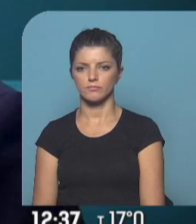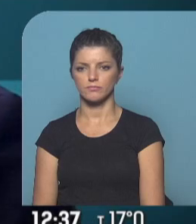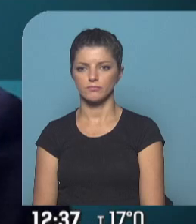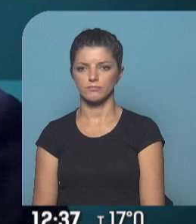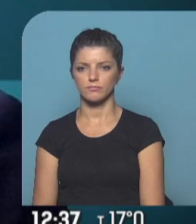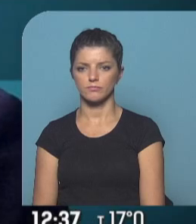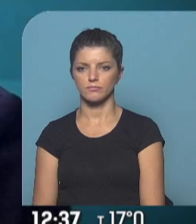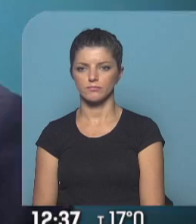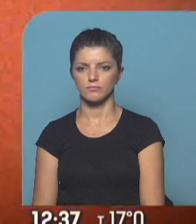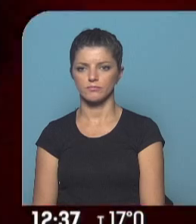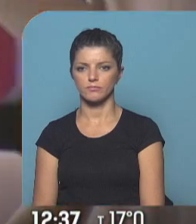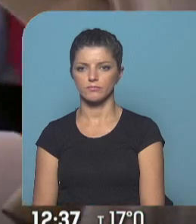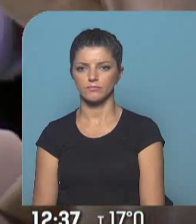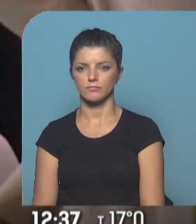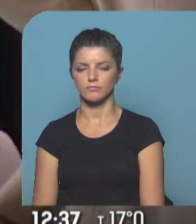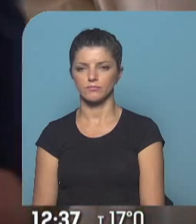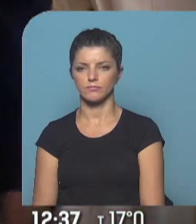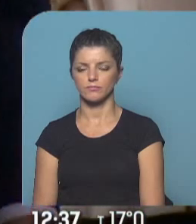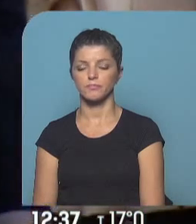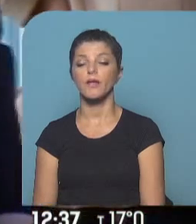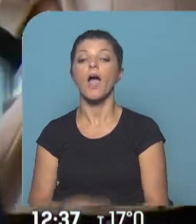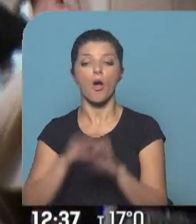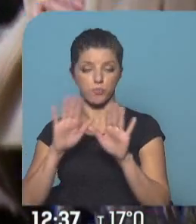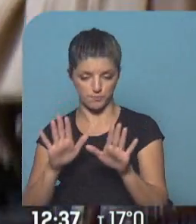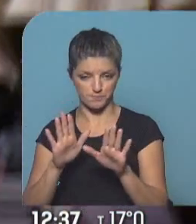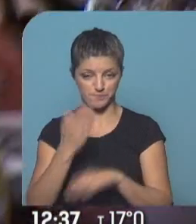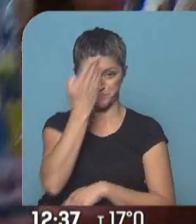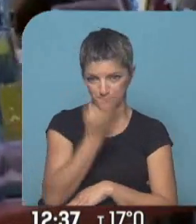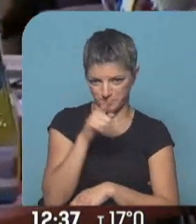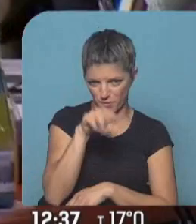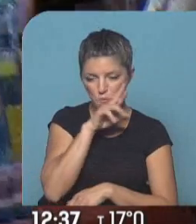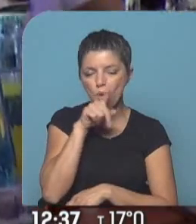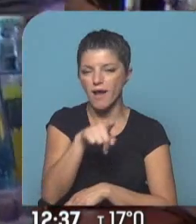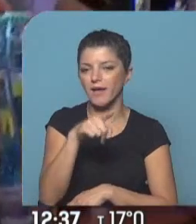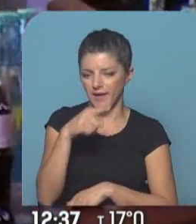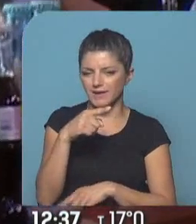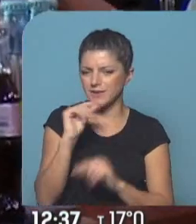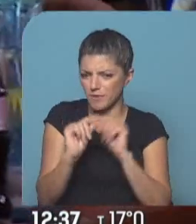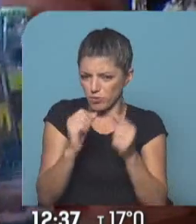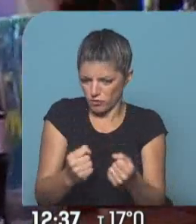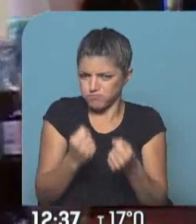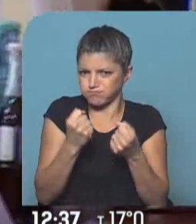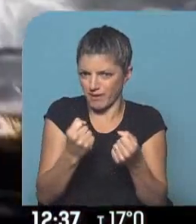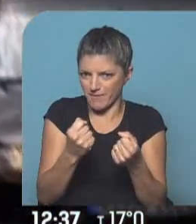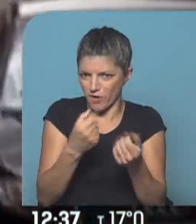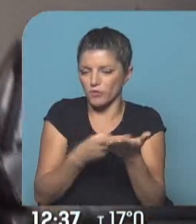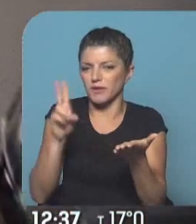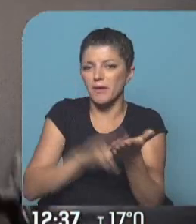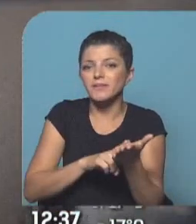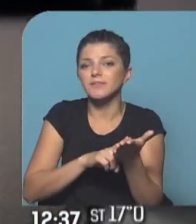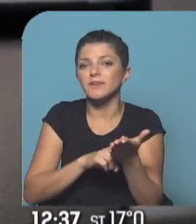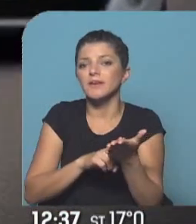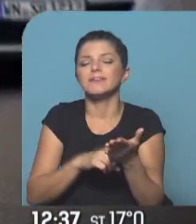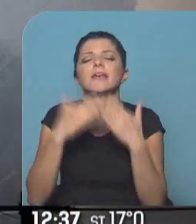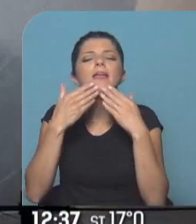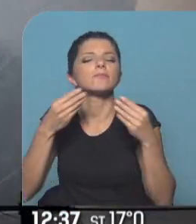und ganz sicher auch bei der Rente. Sin embargo, la canciller parece haber logrado desactivar las percepciones negativas, en parte